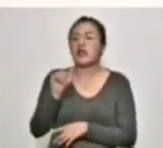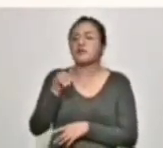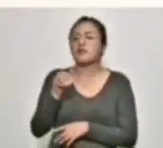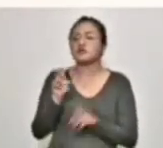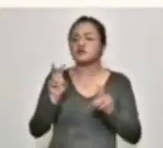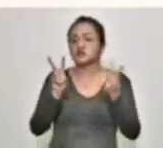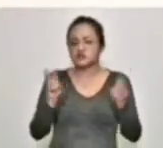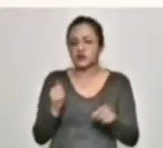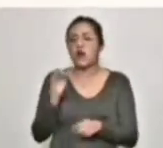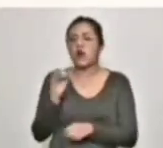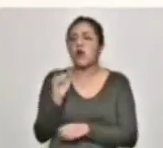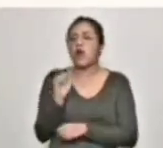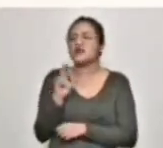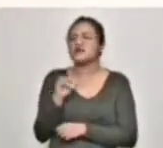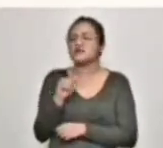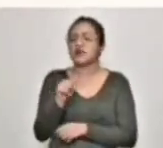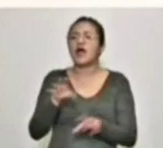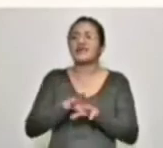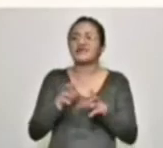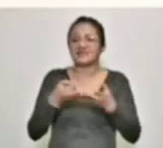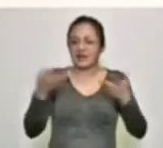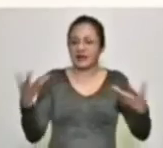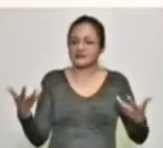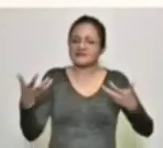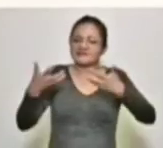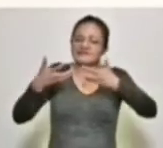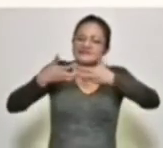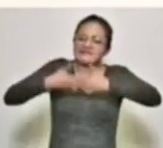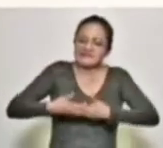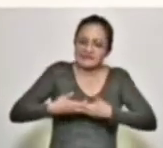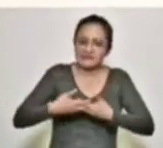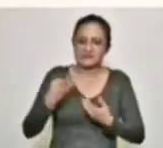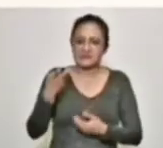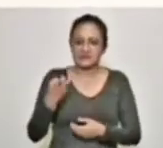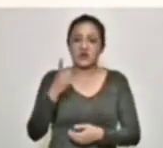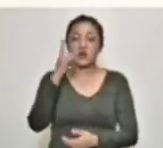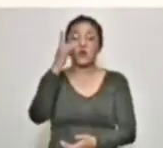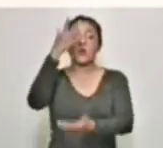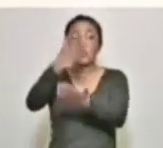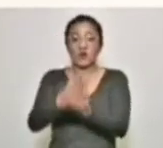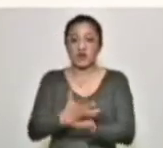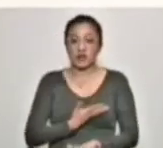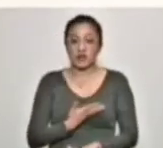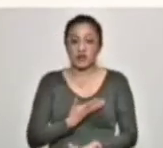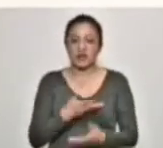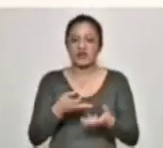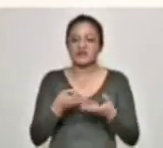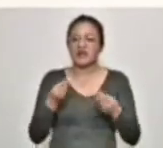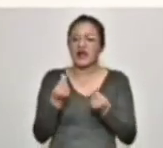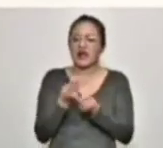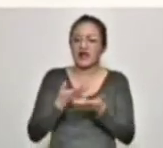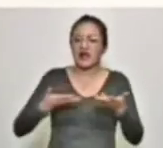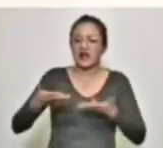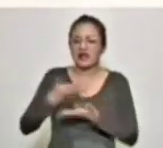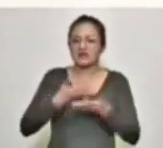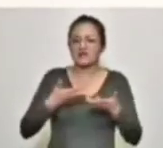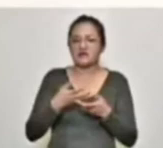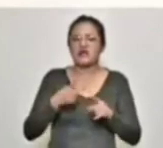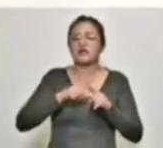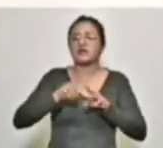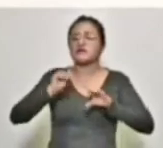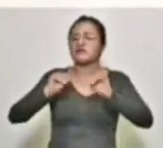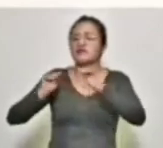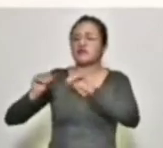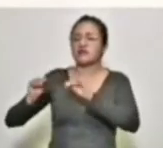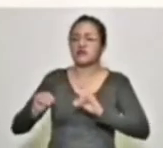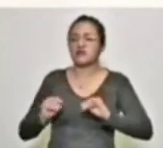que es el elemento que cohesiona la tierra y deja solamente las arenas de distintos